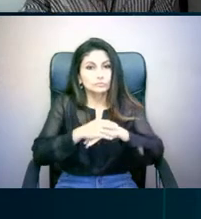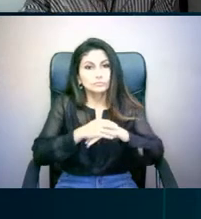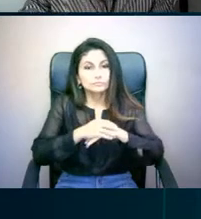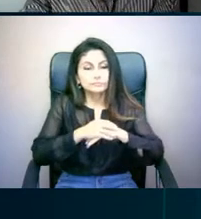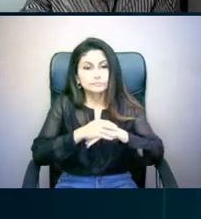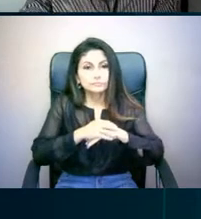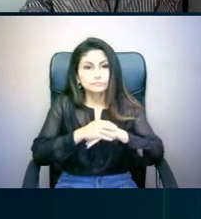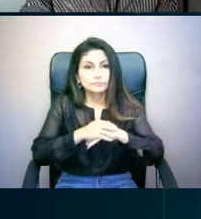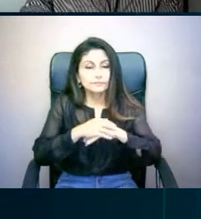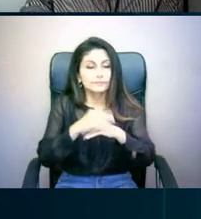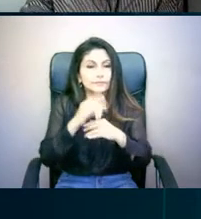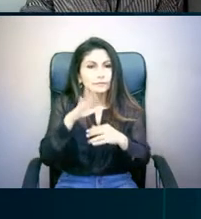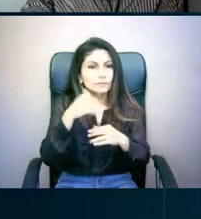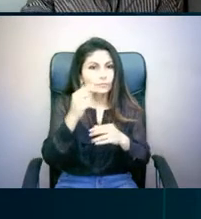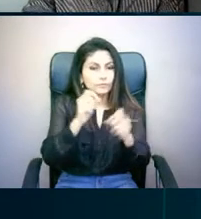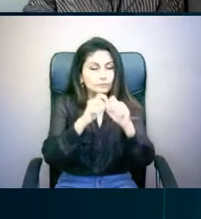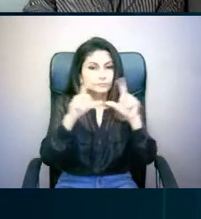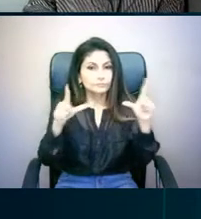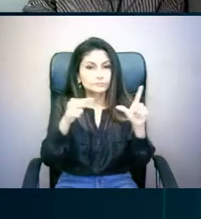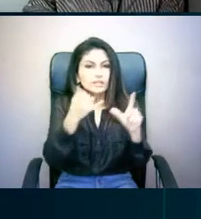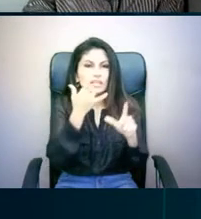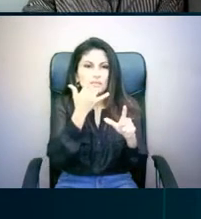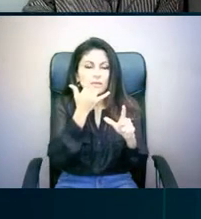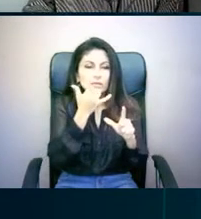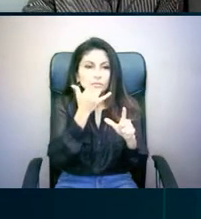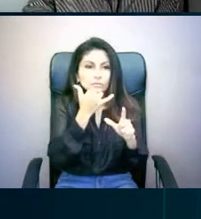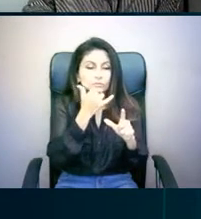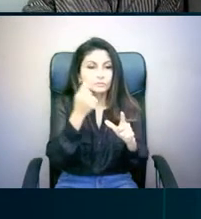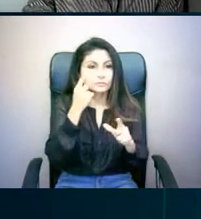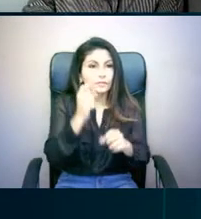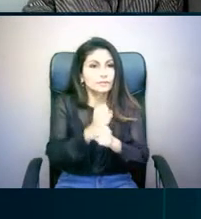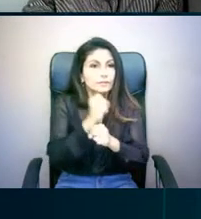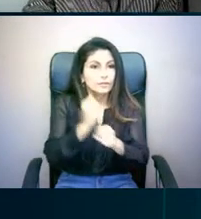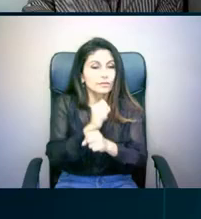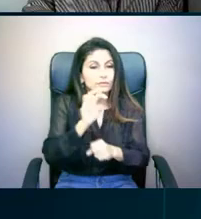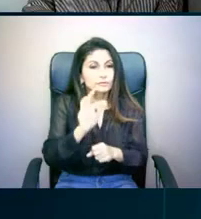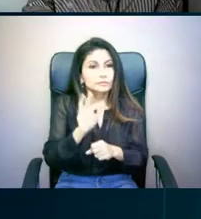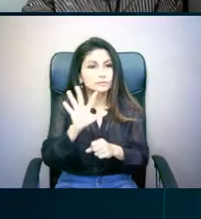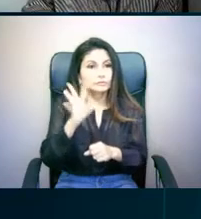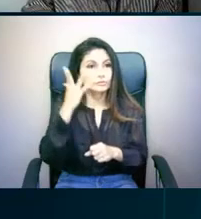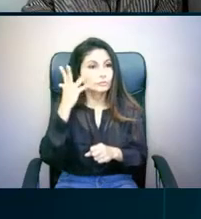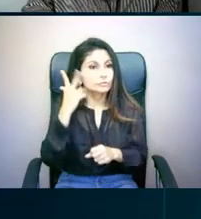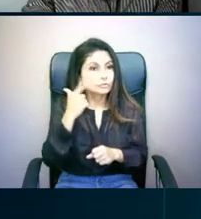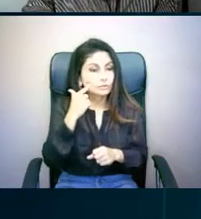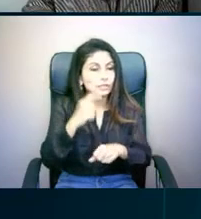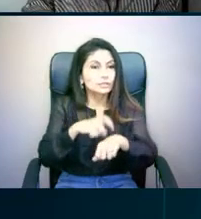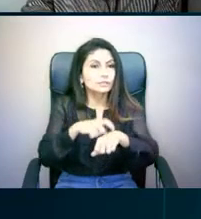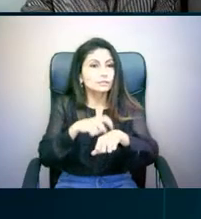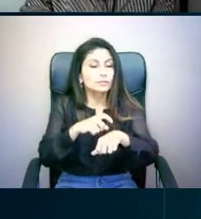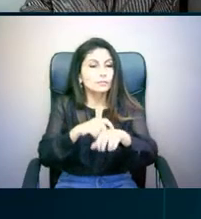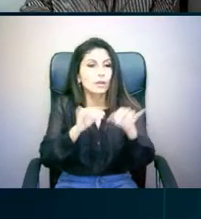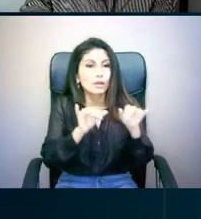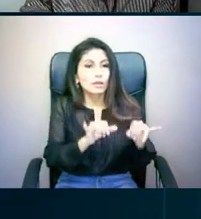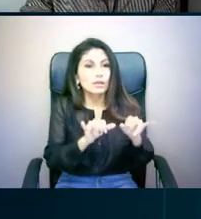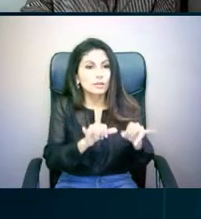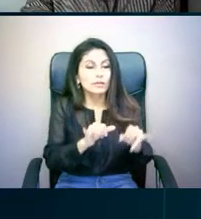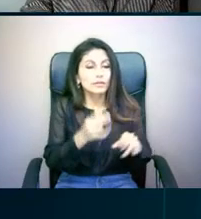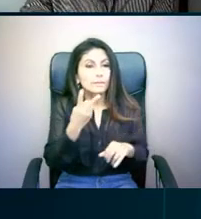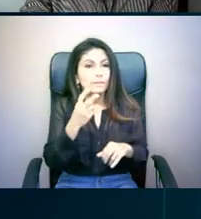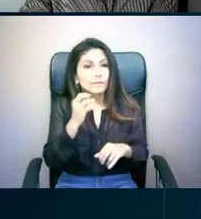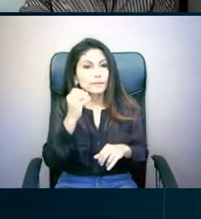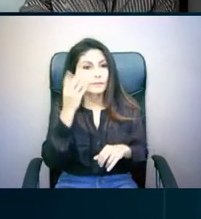Ahora, ¿qué sucede acá? Digamos que se trabajó durante 35 días con un tiempo de retención de 20